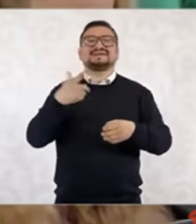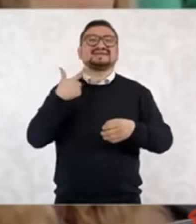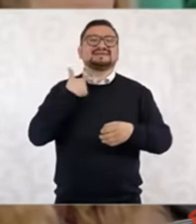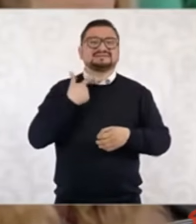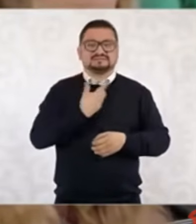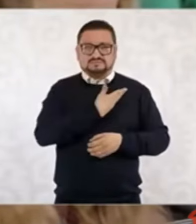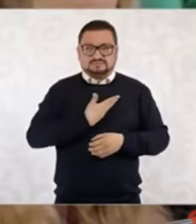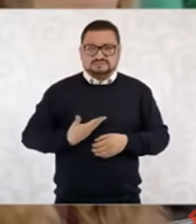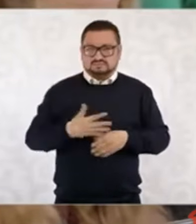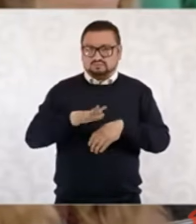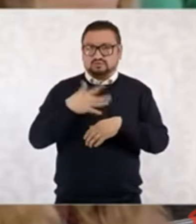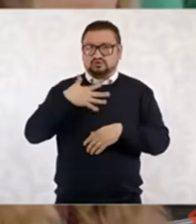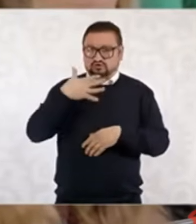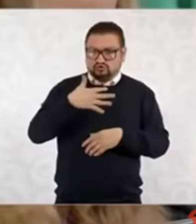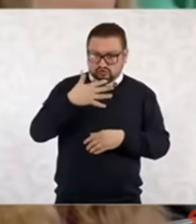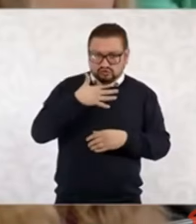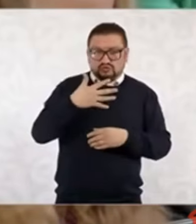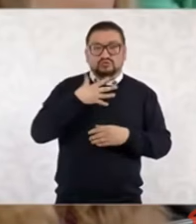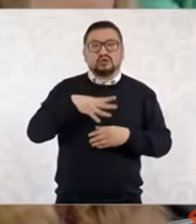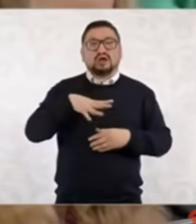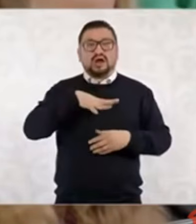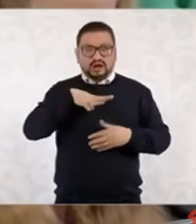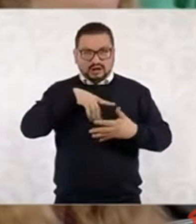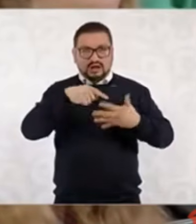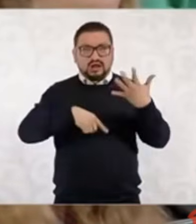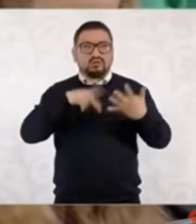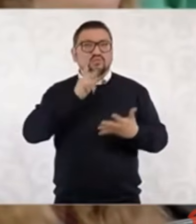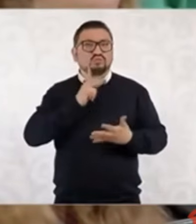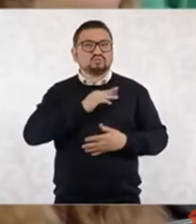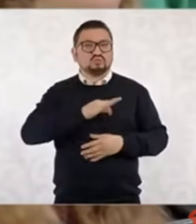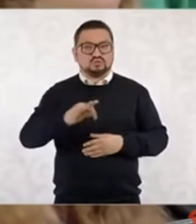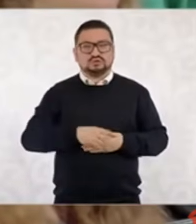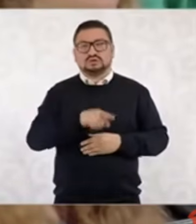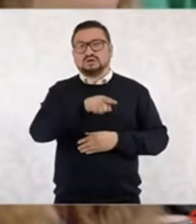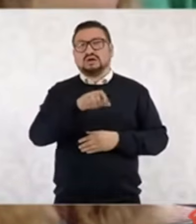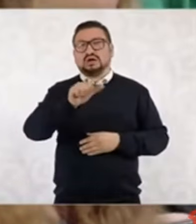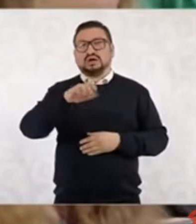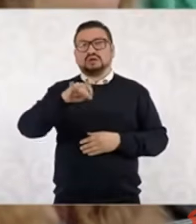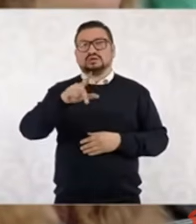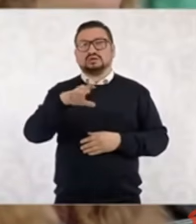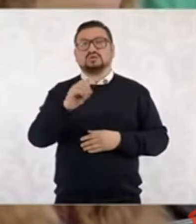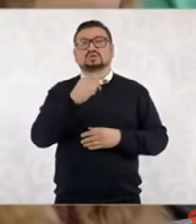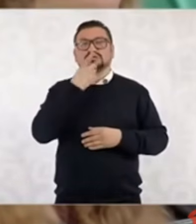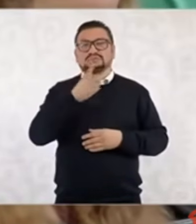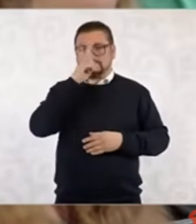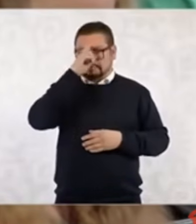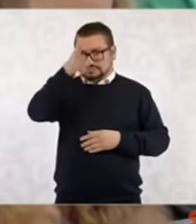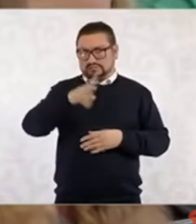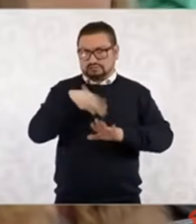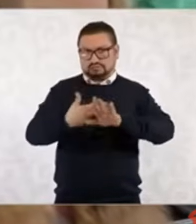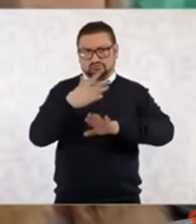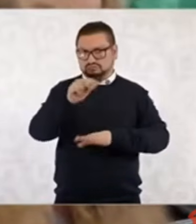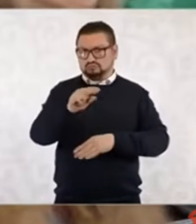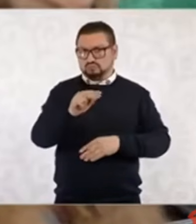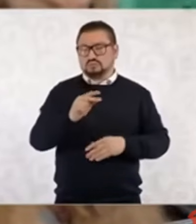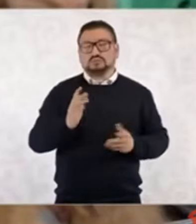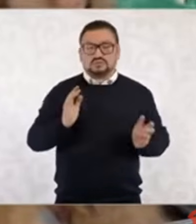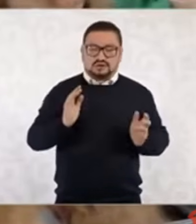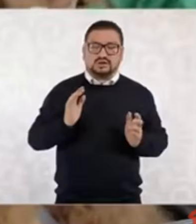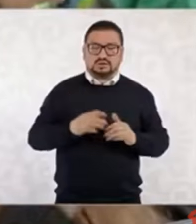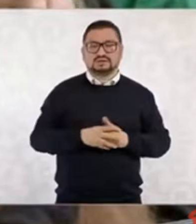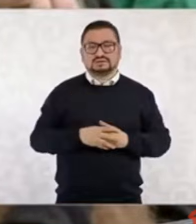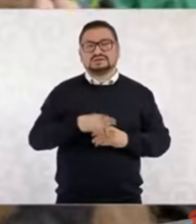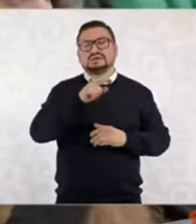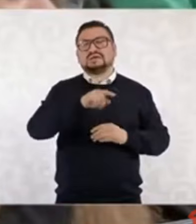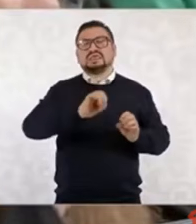por corrupción, y tenía elementos para hacerlo, él dijo que su fuerte no era la venganza y que lo